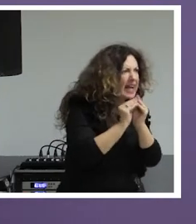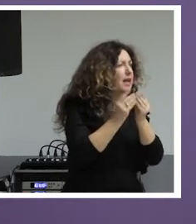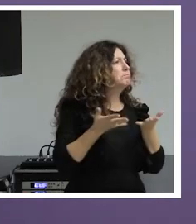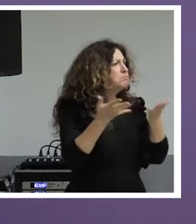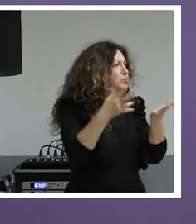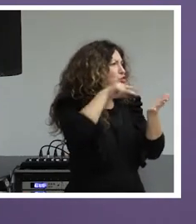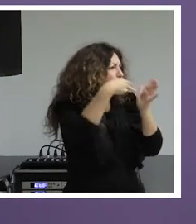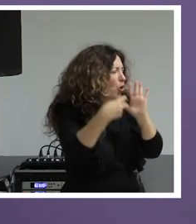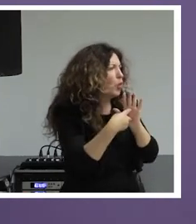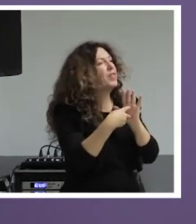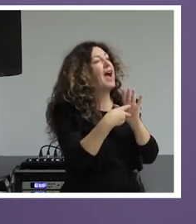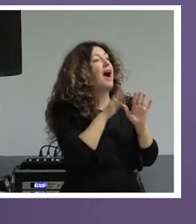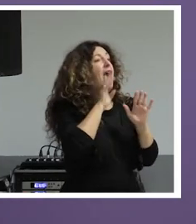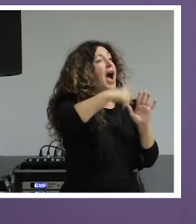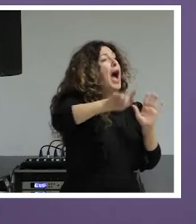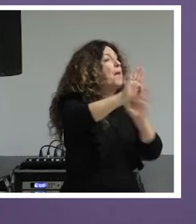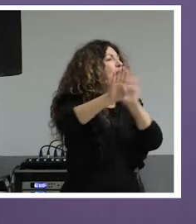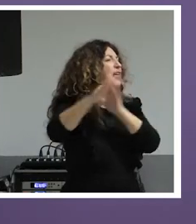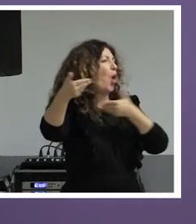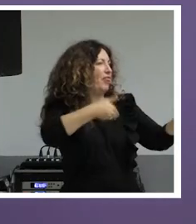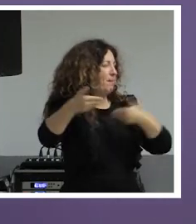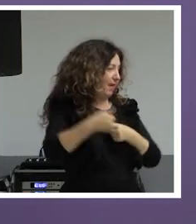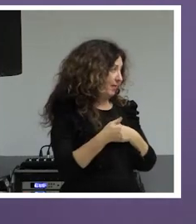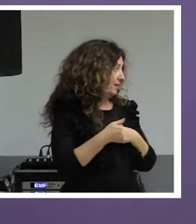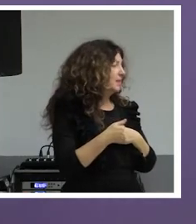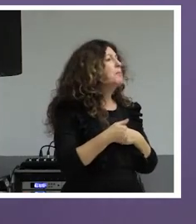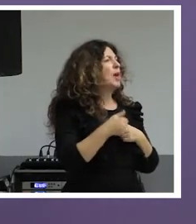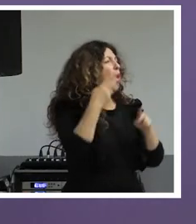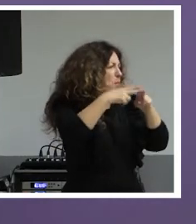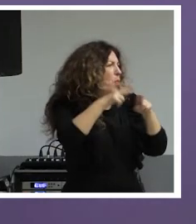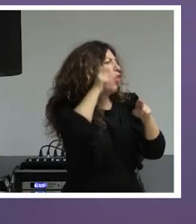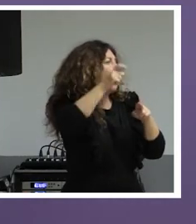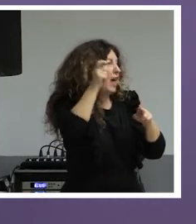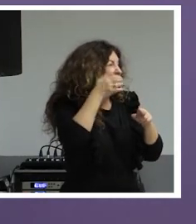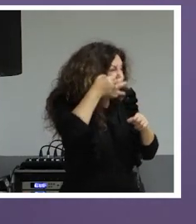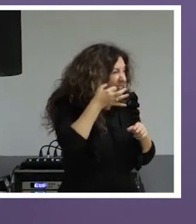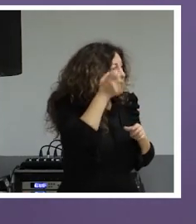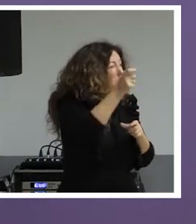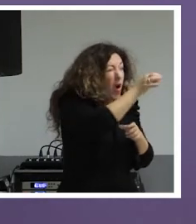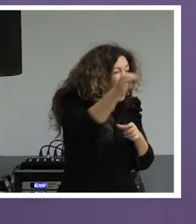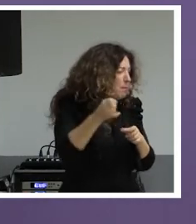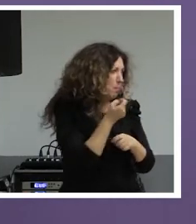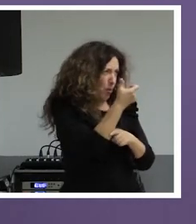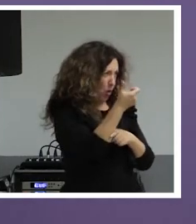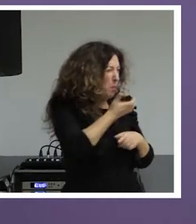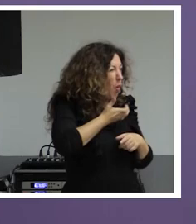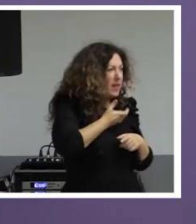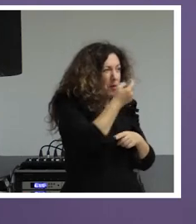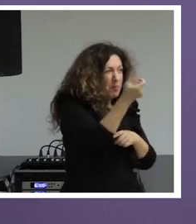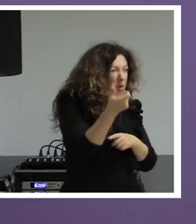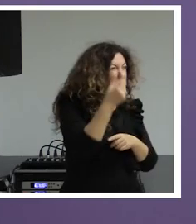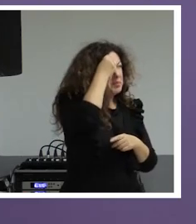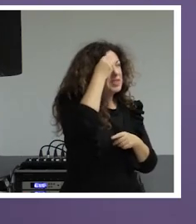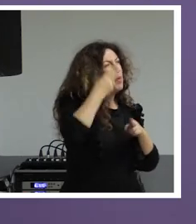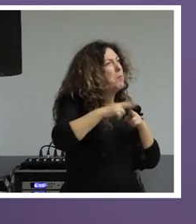y son pocos los municipios que de verdad han puesto en práctica políticas encaminadas a arreglar a ofrecer